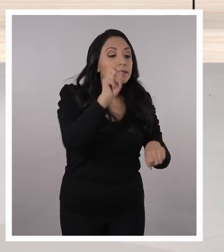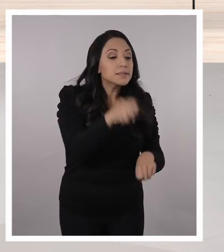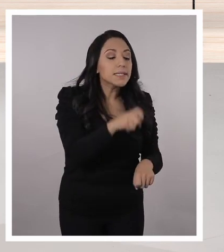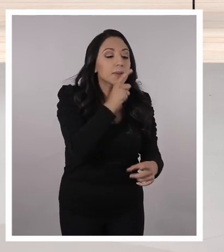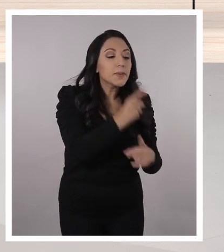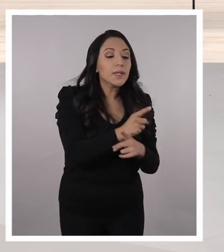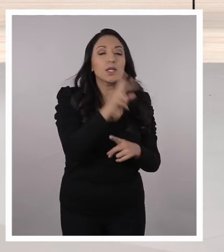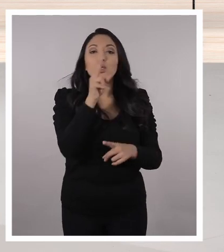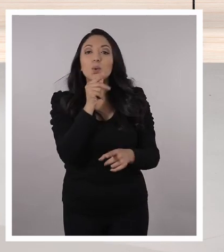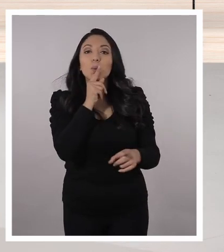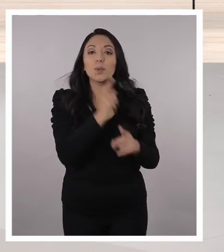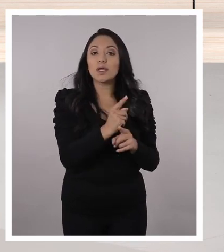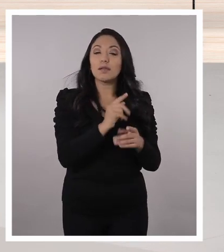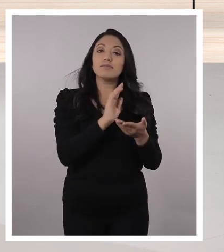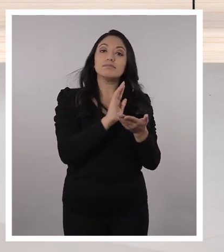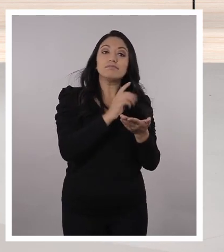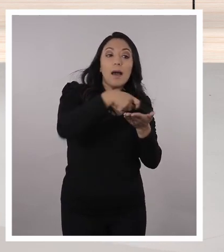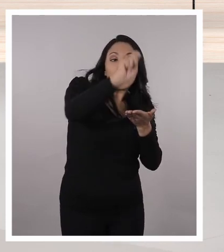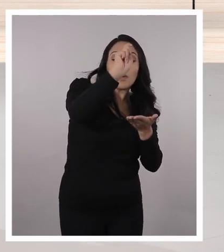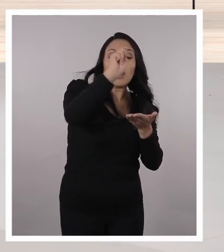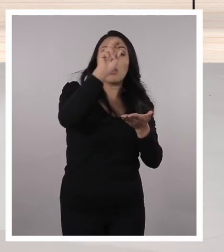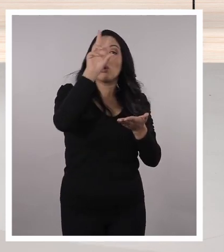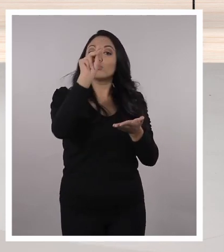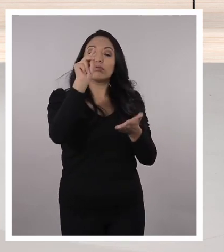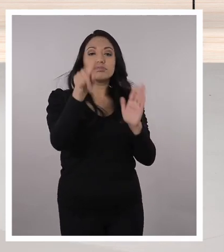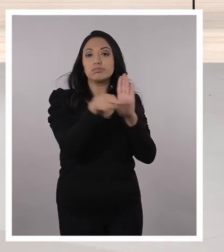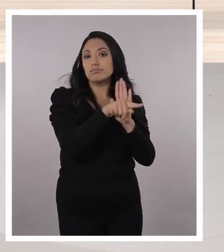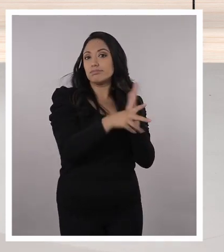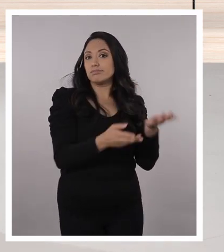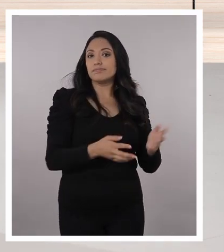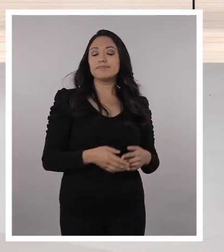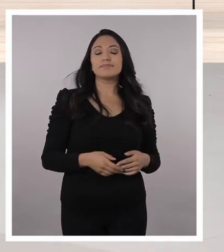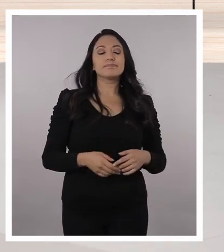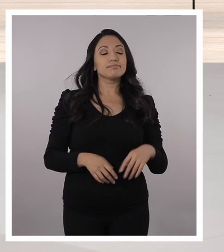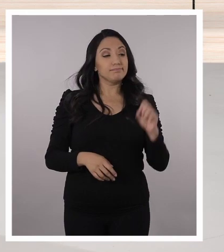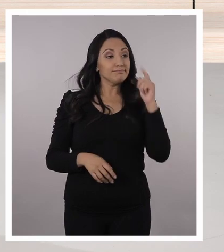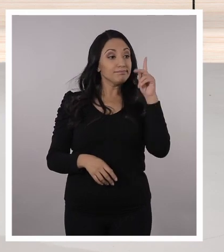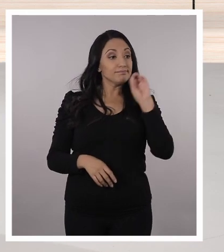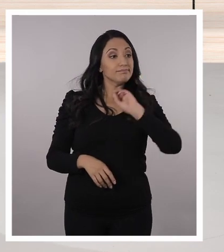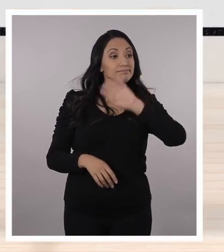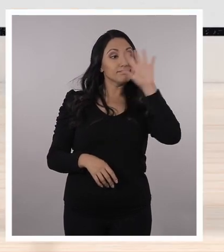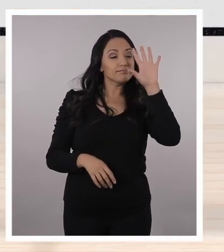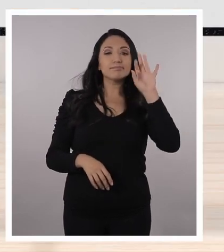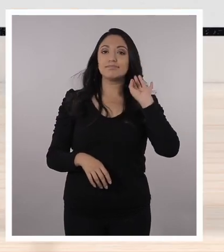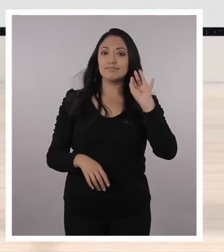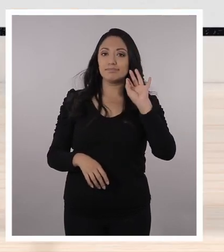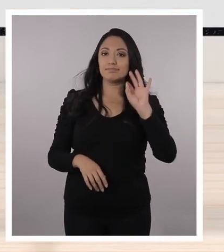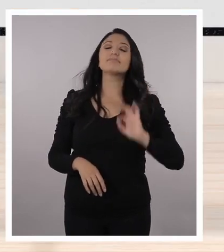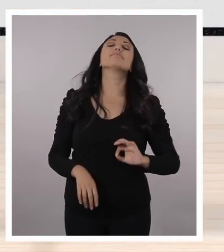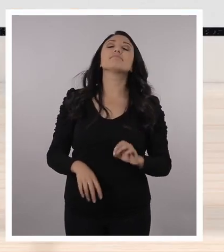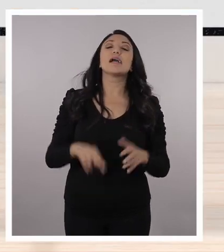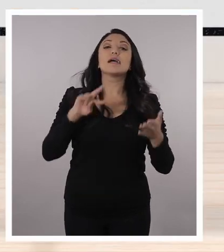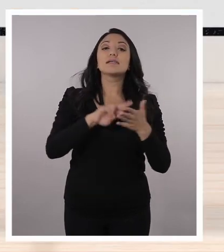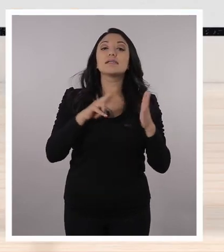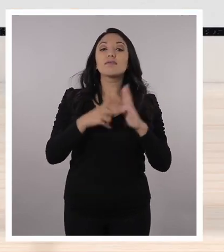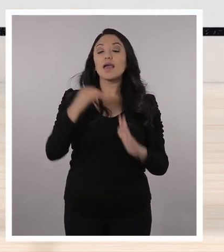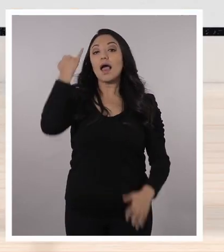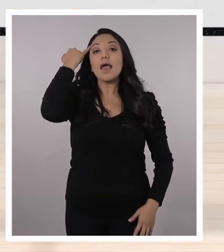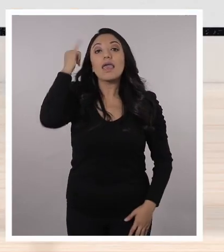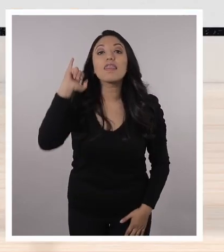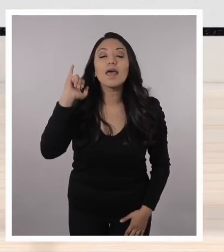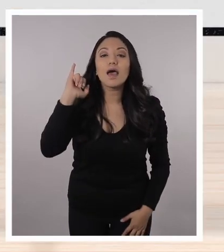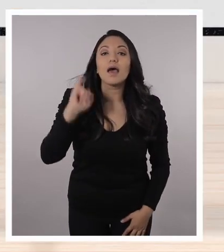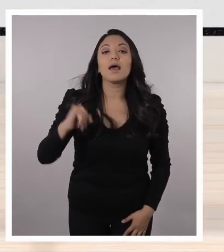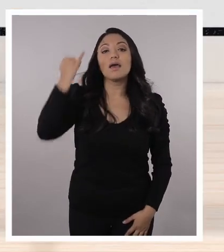para afirmar o para rechazar esa hipótesis. Perfecto, profe. Así ya me queda más claro. Entonces, una hipótesis es una